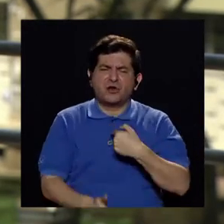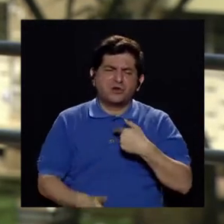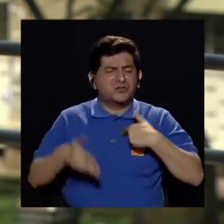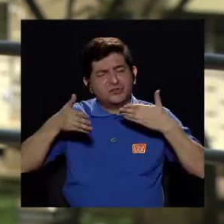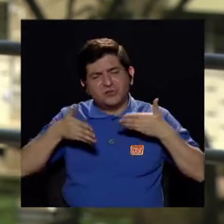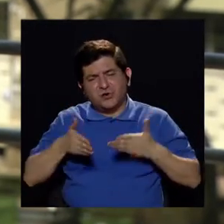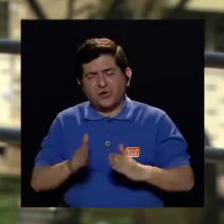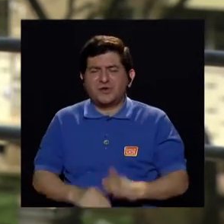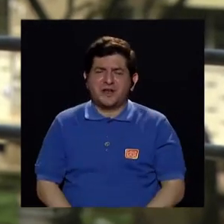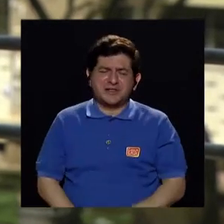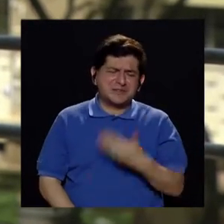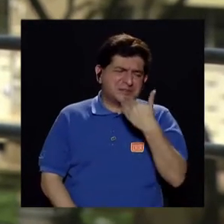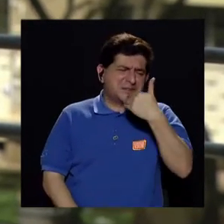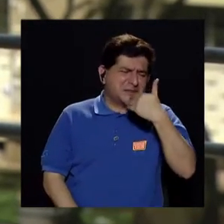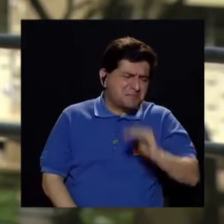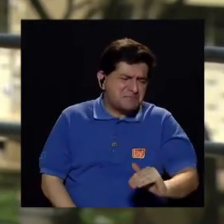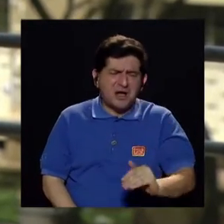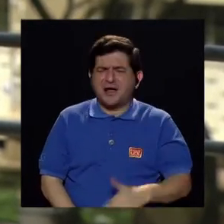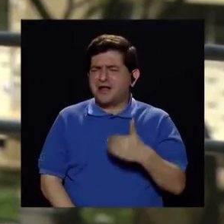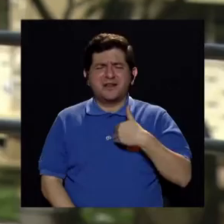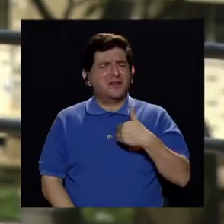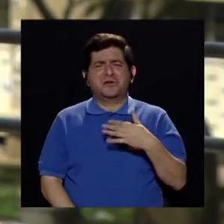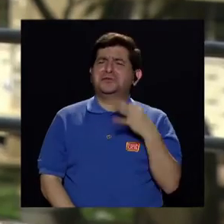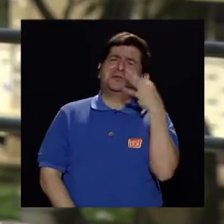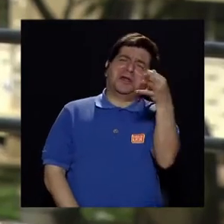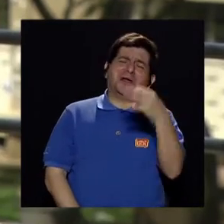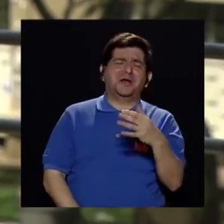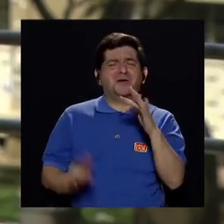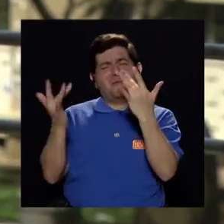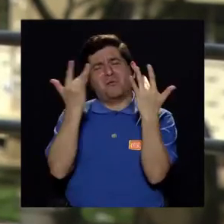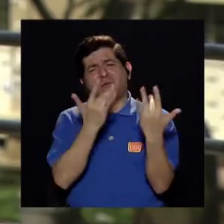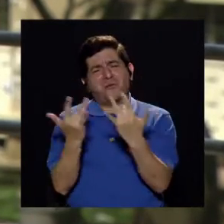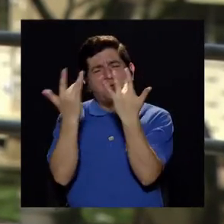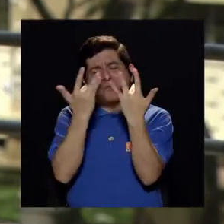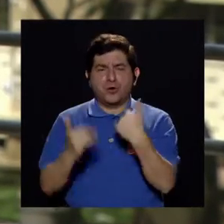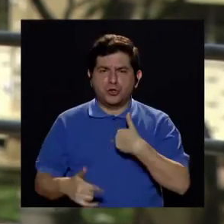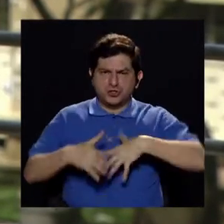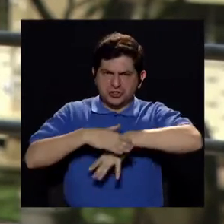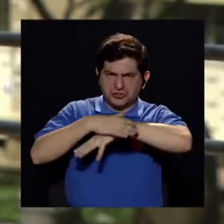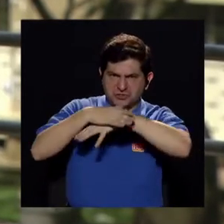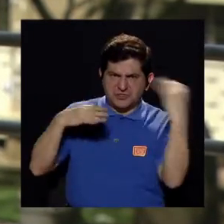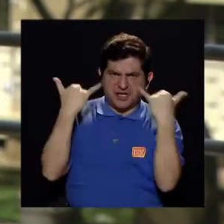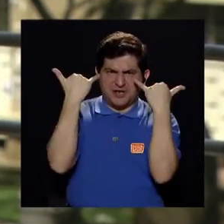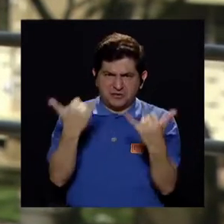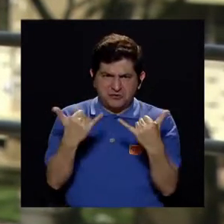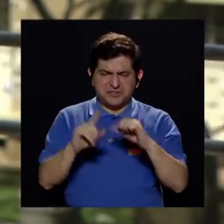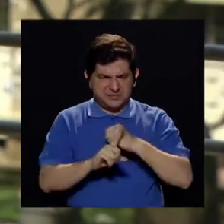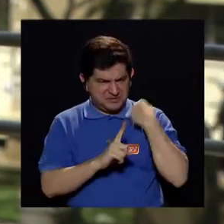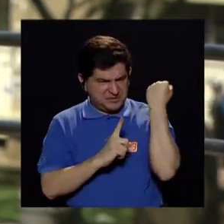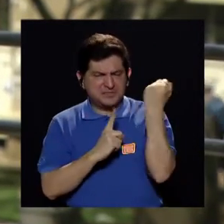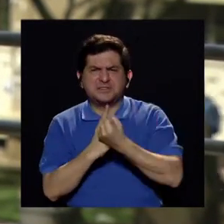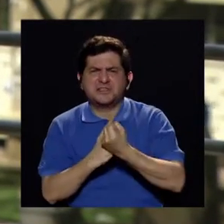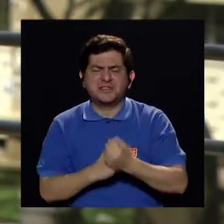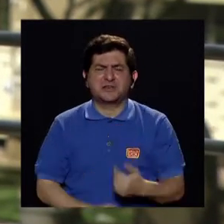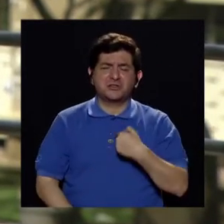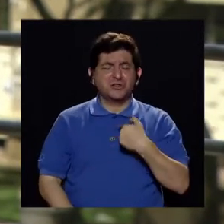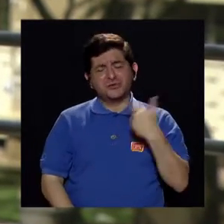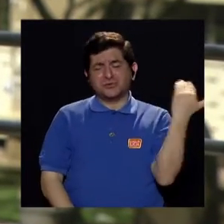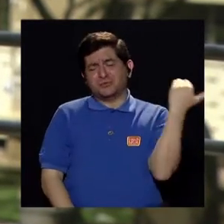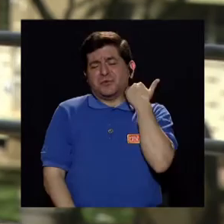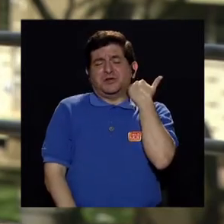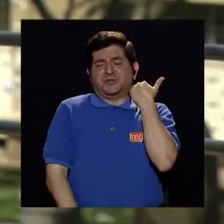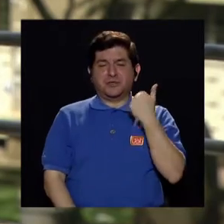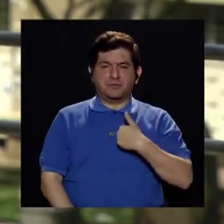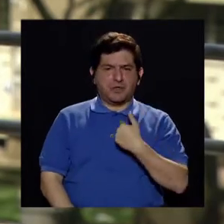nací con un estrellado y no con una estrella, pobrecito yo, cuando yo me salgo de ese estado de